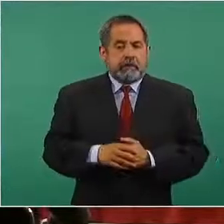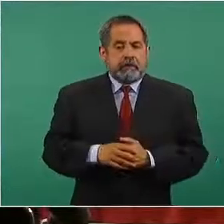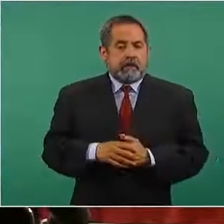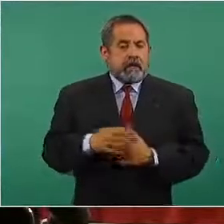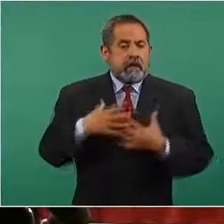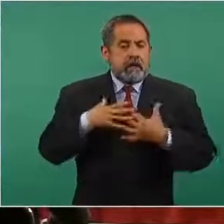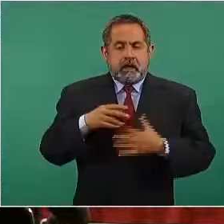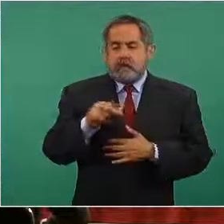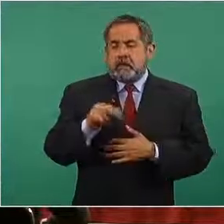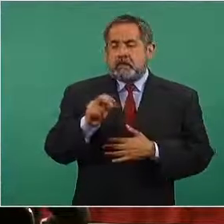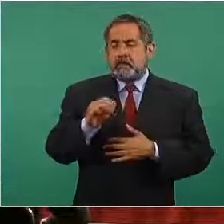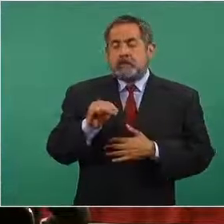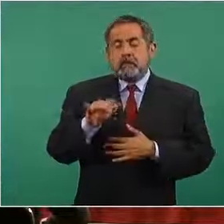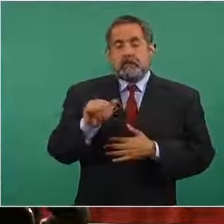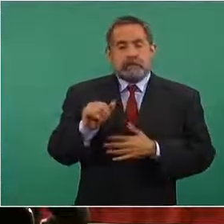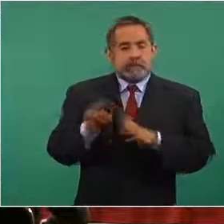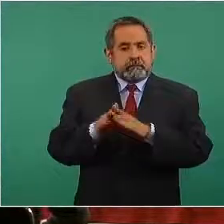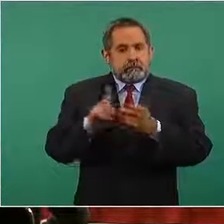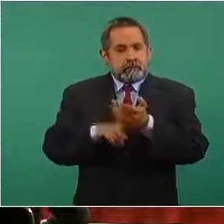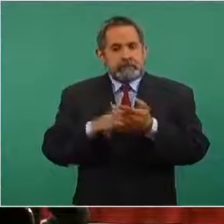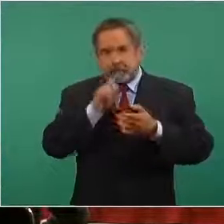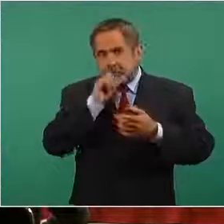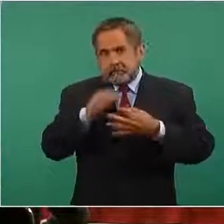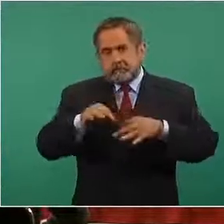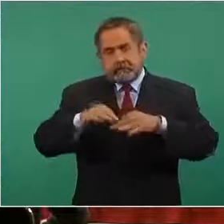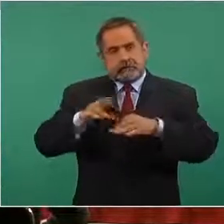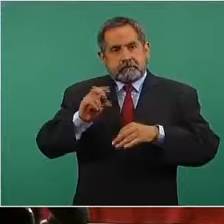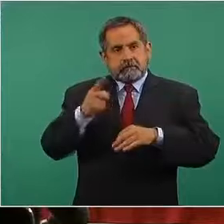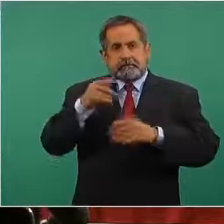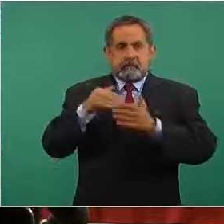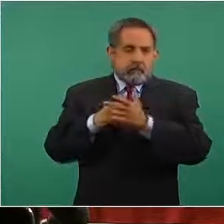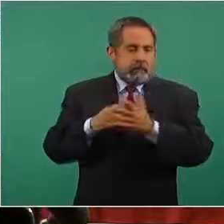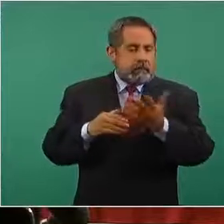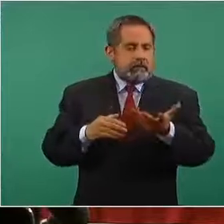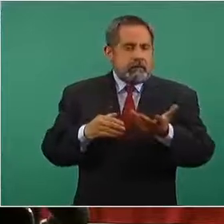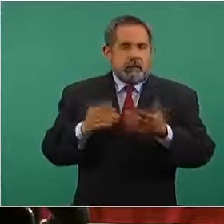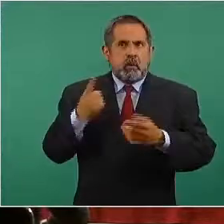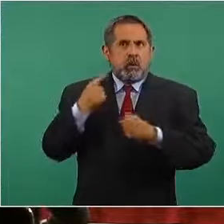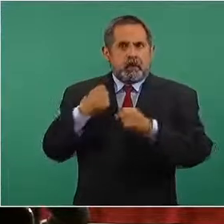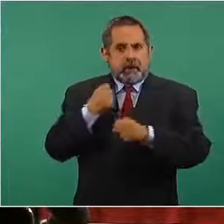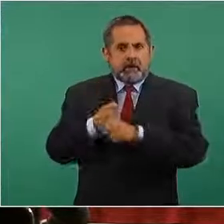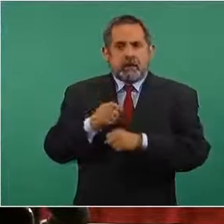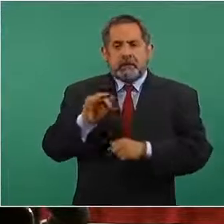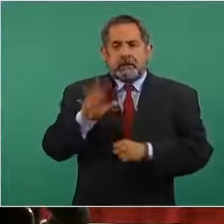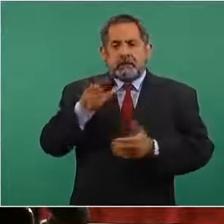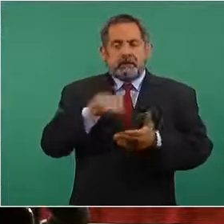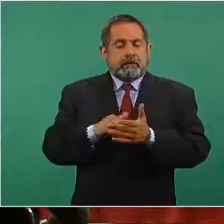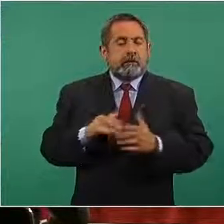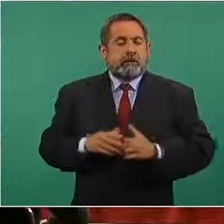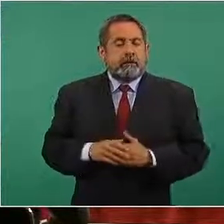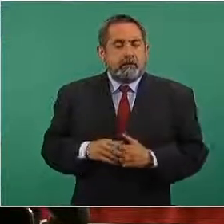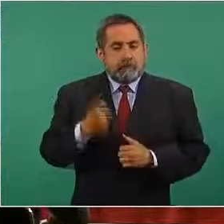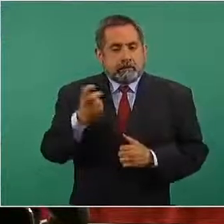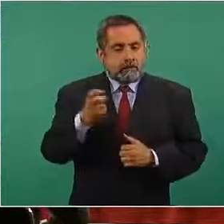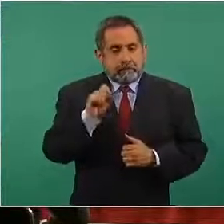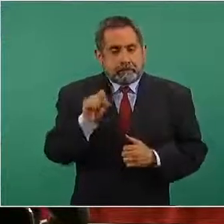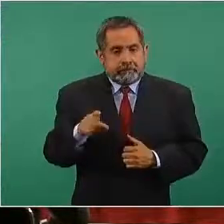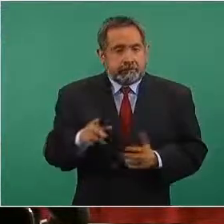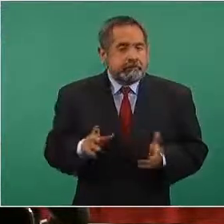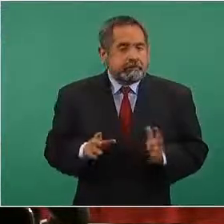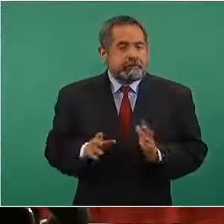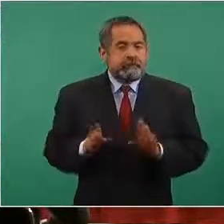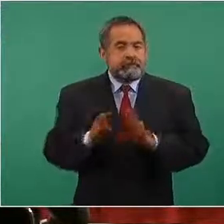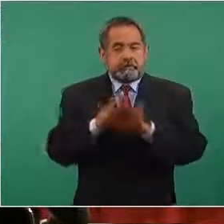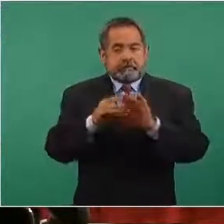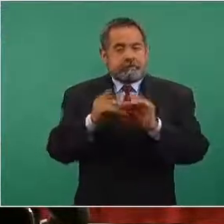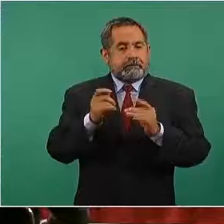neumonía, influenza, también un incremento muy importante de 31,000 que teníamos el año pasado a 45,000, y eso pues son parte